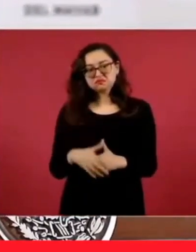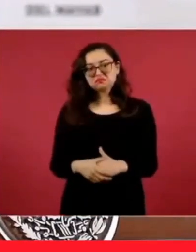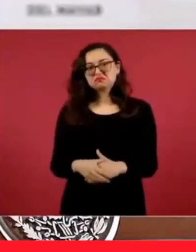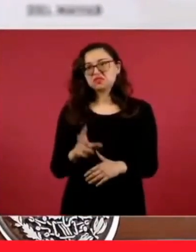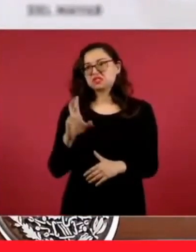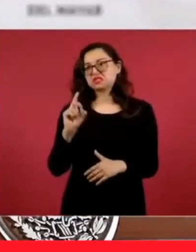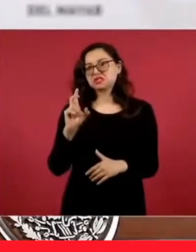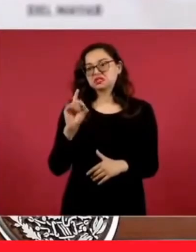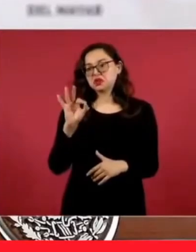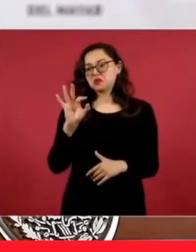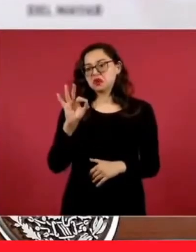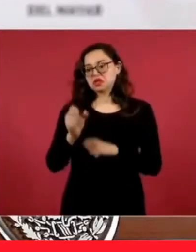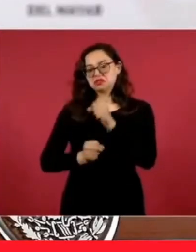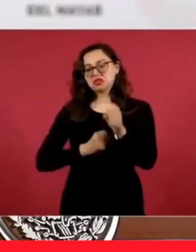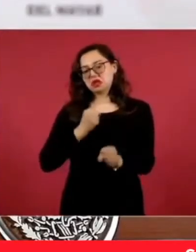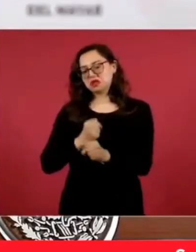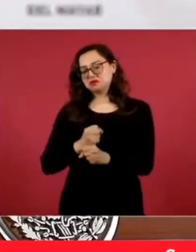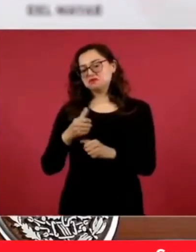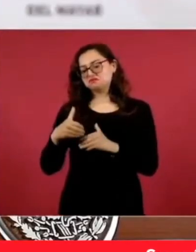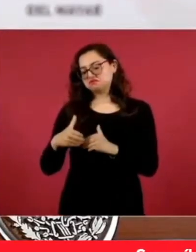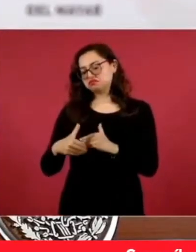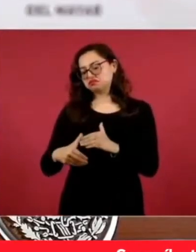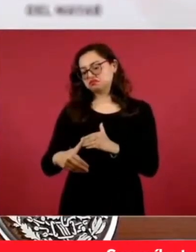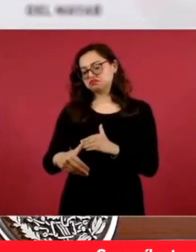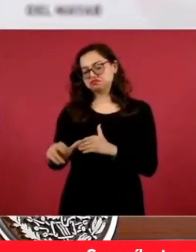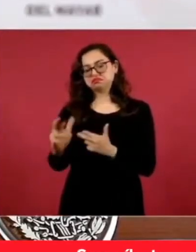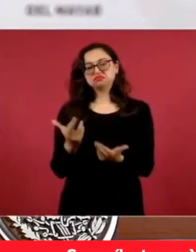30, 40 años más, sin problema.